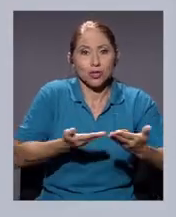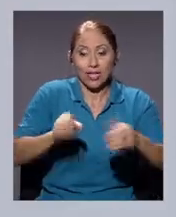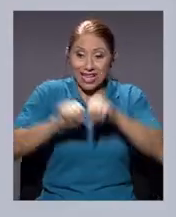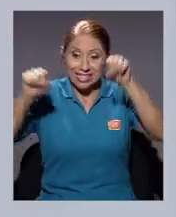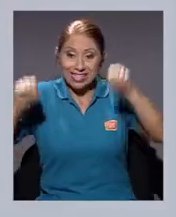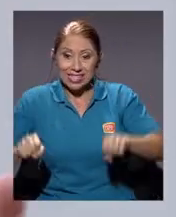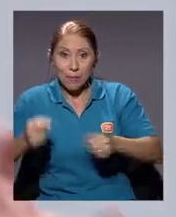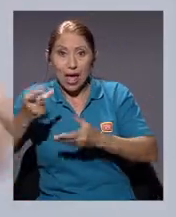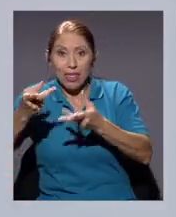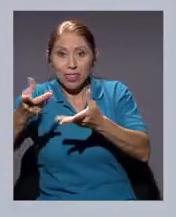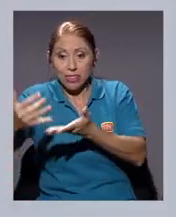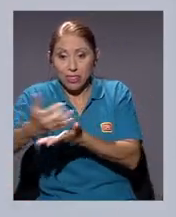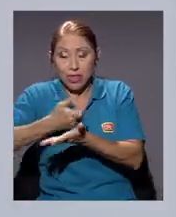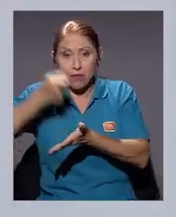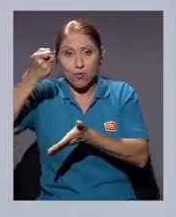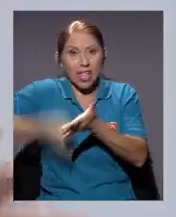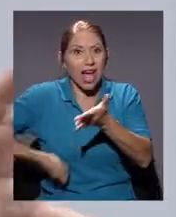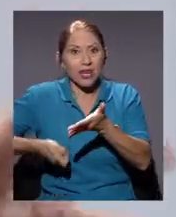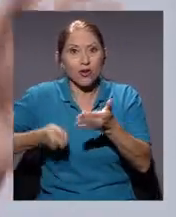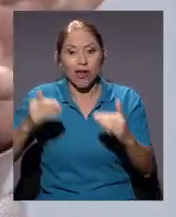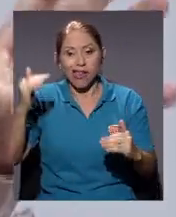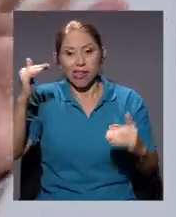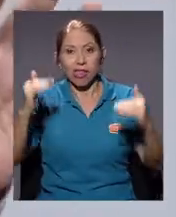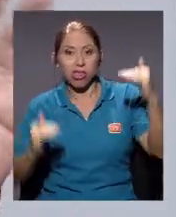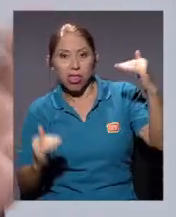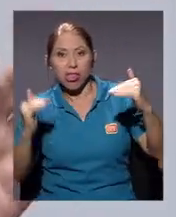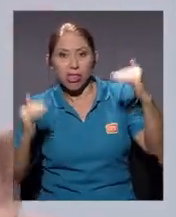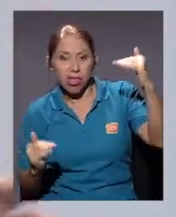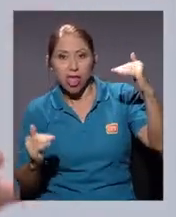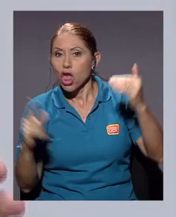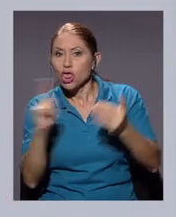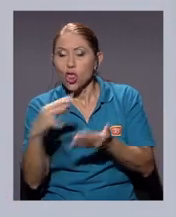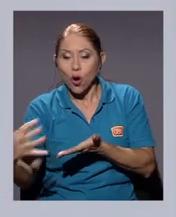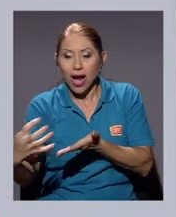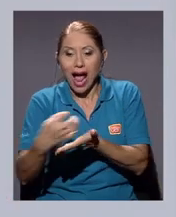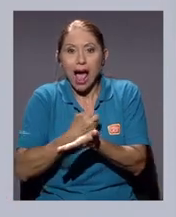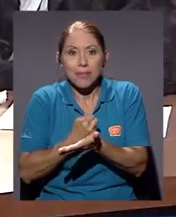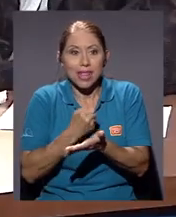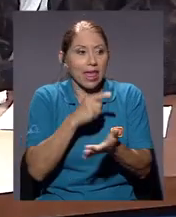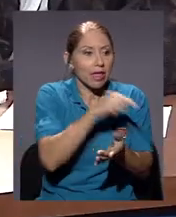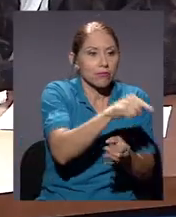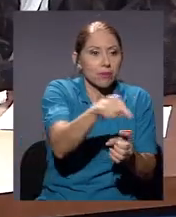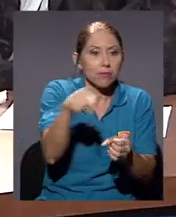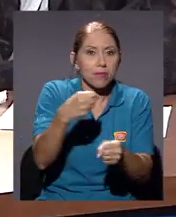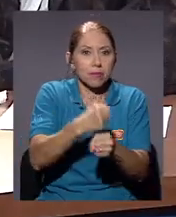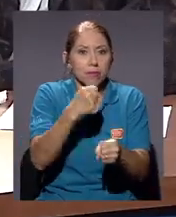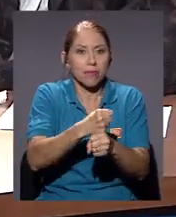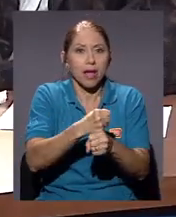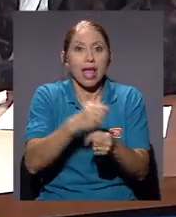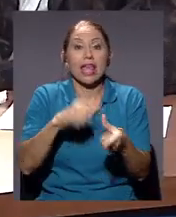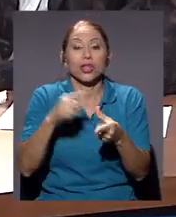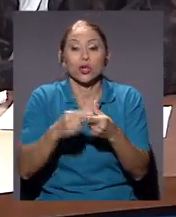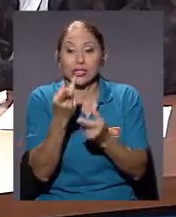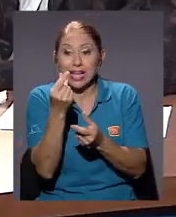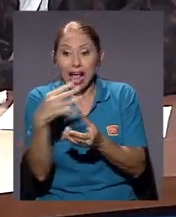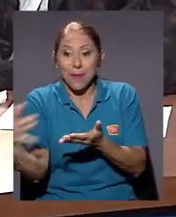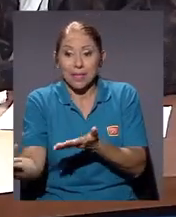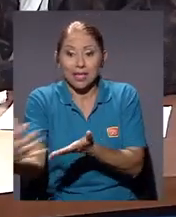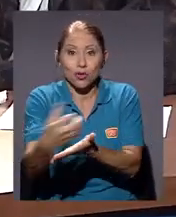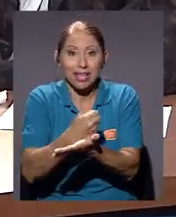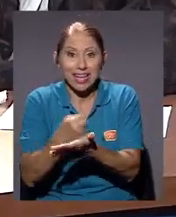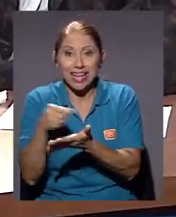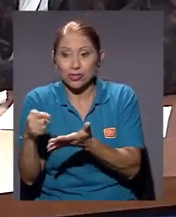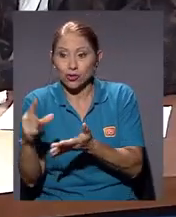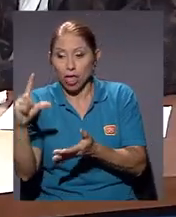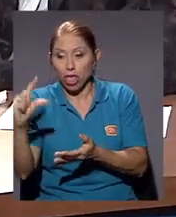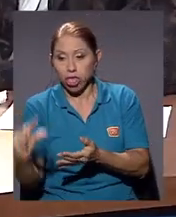ha quedado desfasado es decir no capta de acuerdo a las fuentes de generación de valor por lo tanto la captación de ingresos es menor